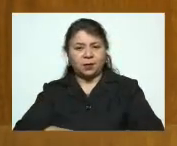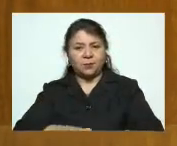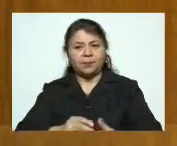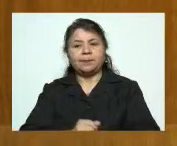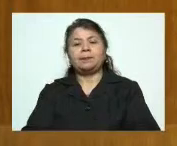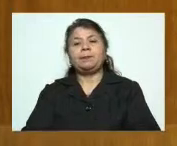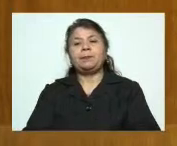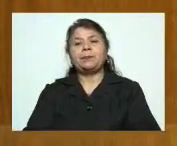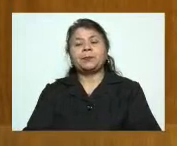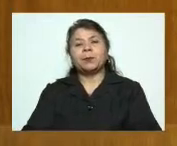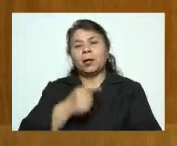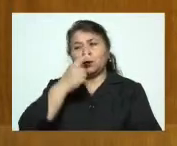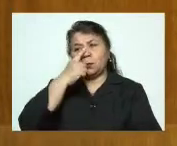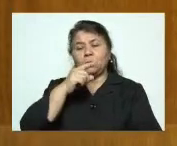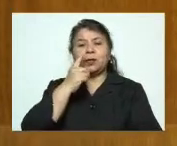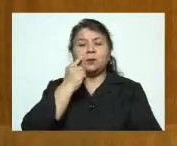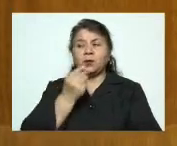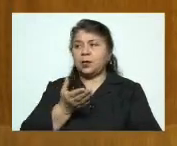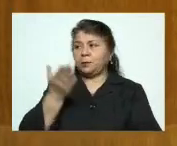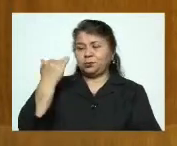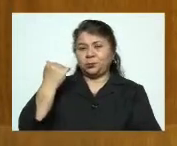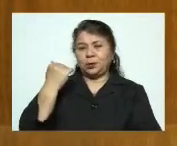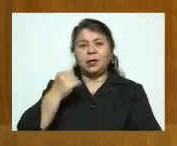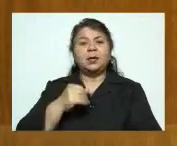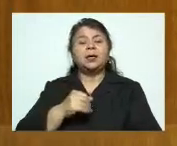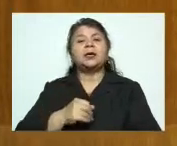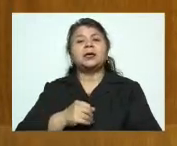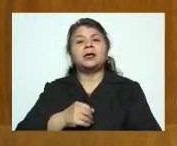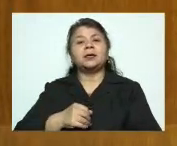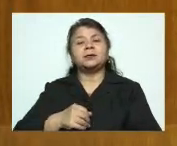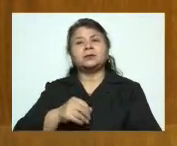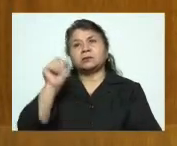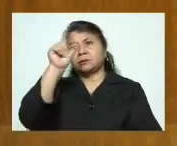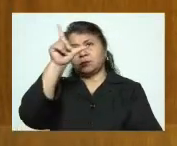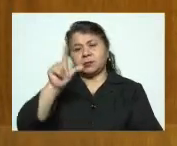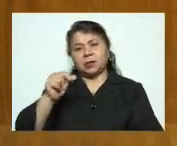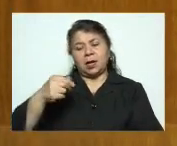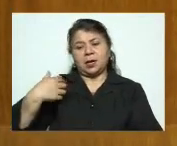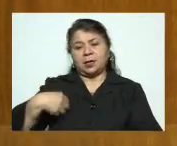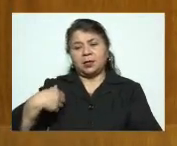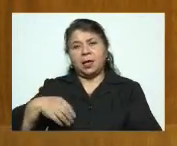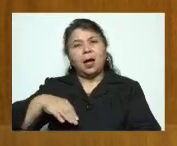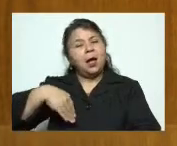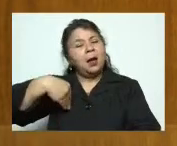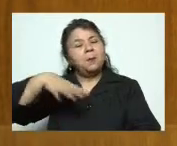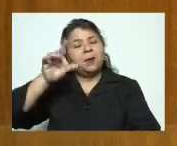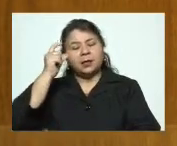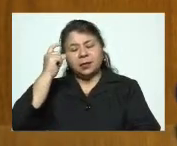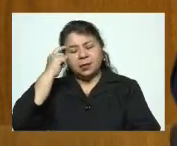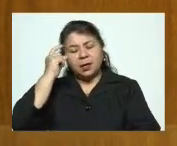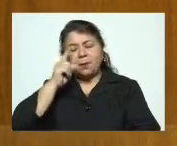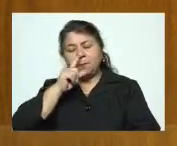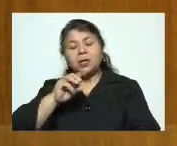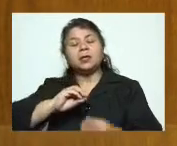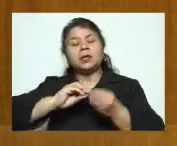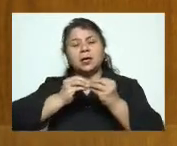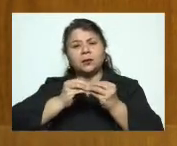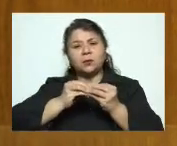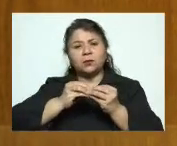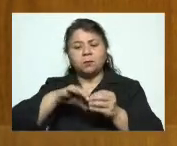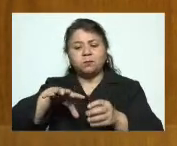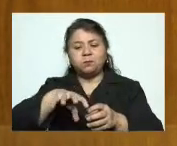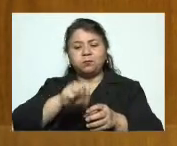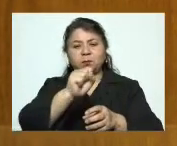En los últimos días, la República Argentina ha detectado más de 10.000 casos de